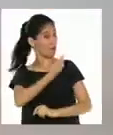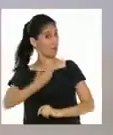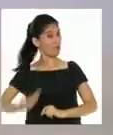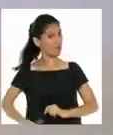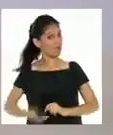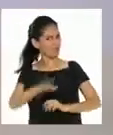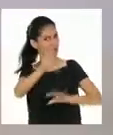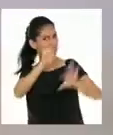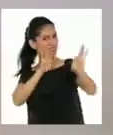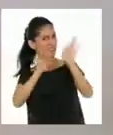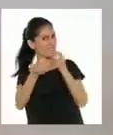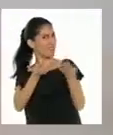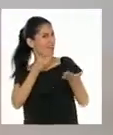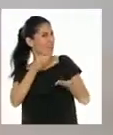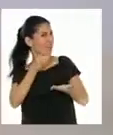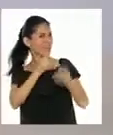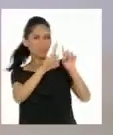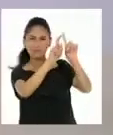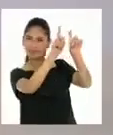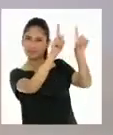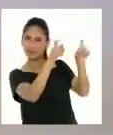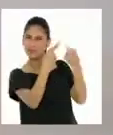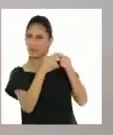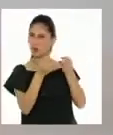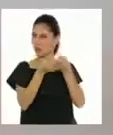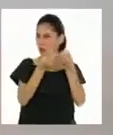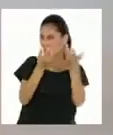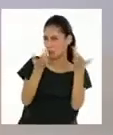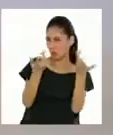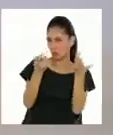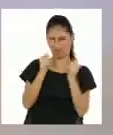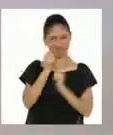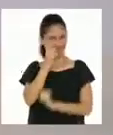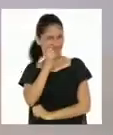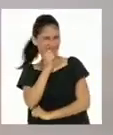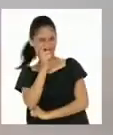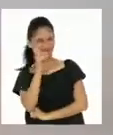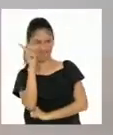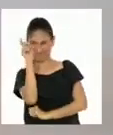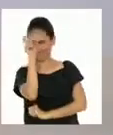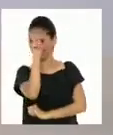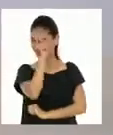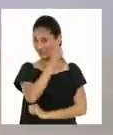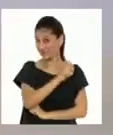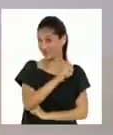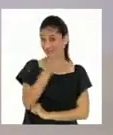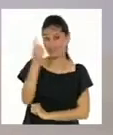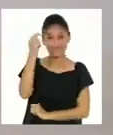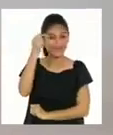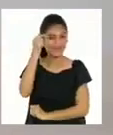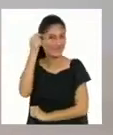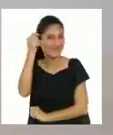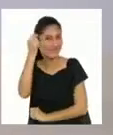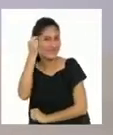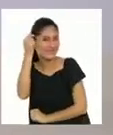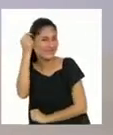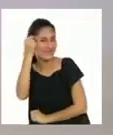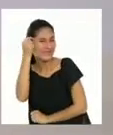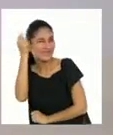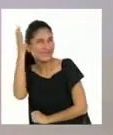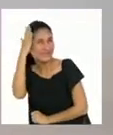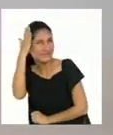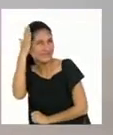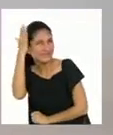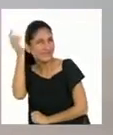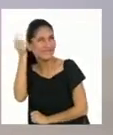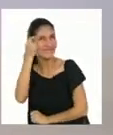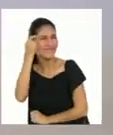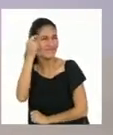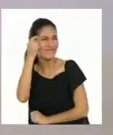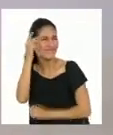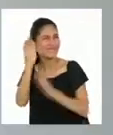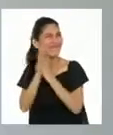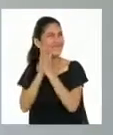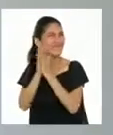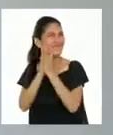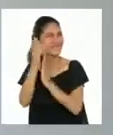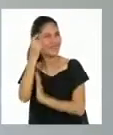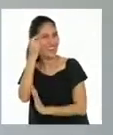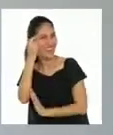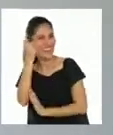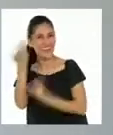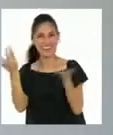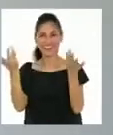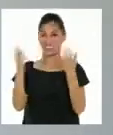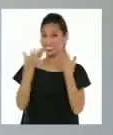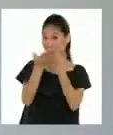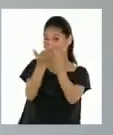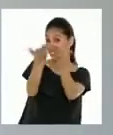cómo funciona eso? Suena complejo. Piensa, cabecita porcina.